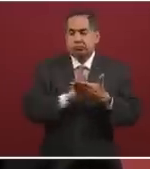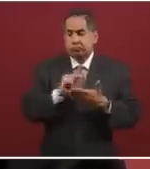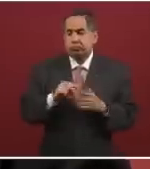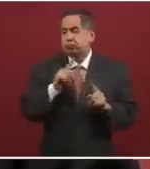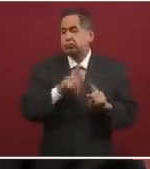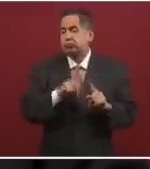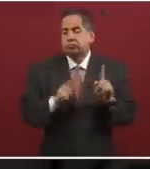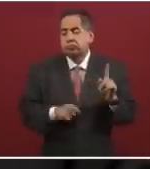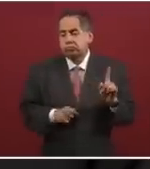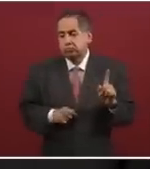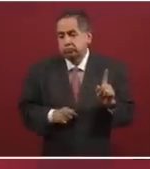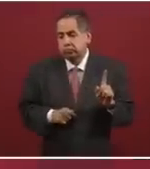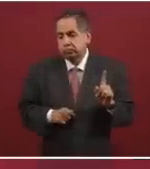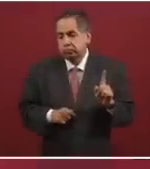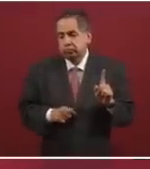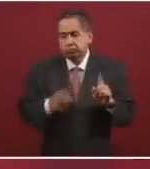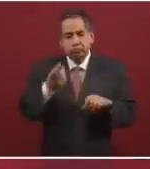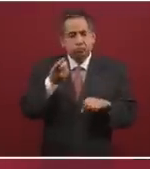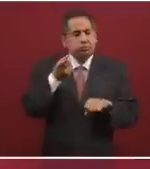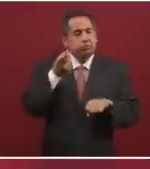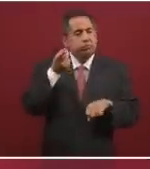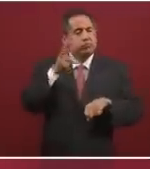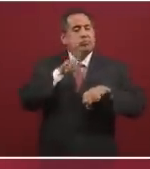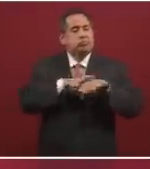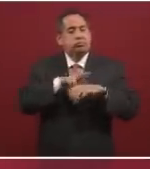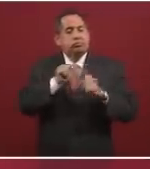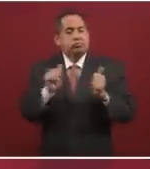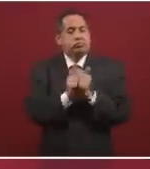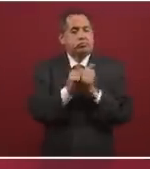es un director adjunto,